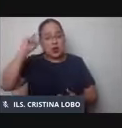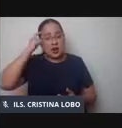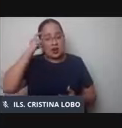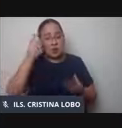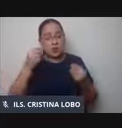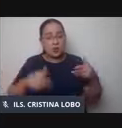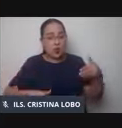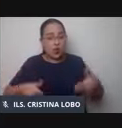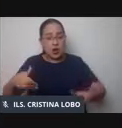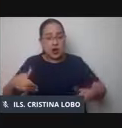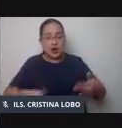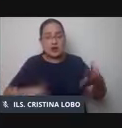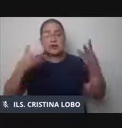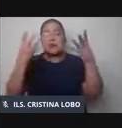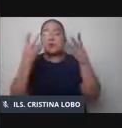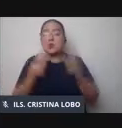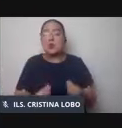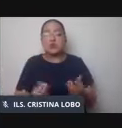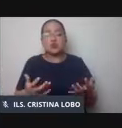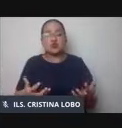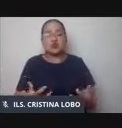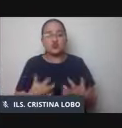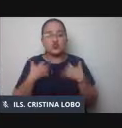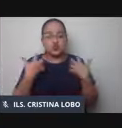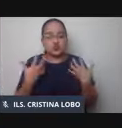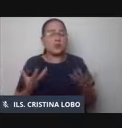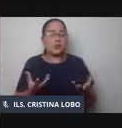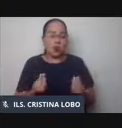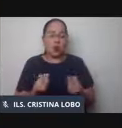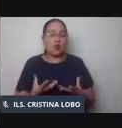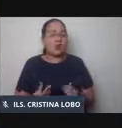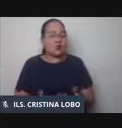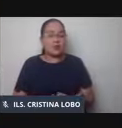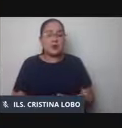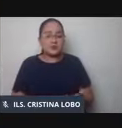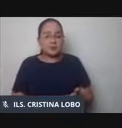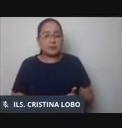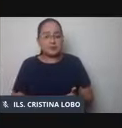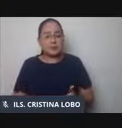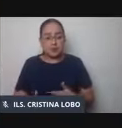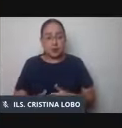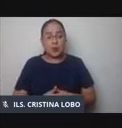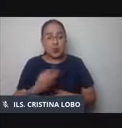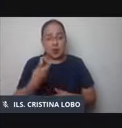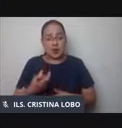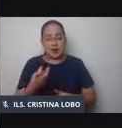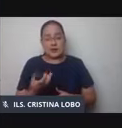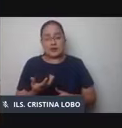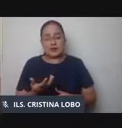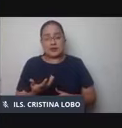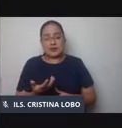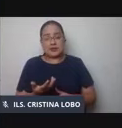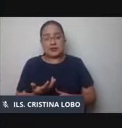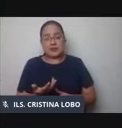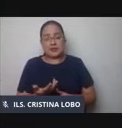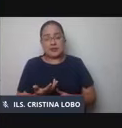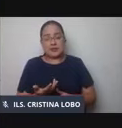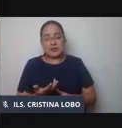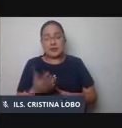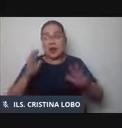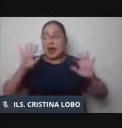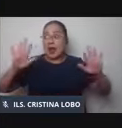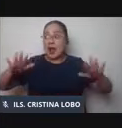y mucha ira, mucha enfado. Entonces, esa victimización no es hacia el